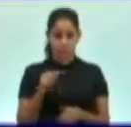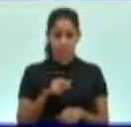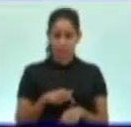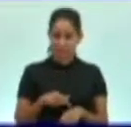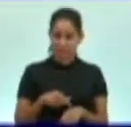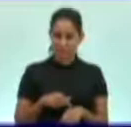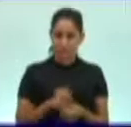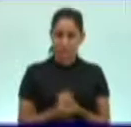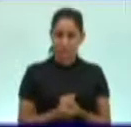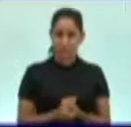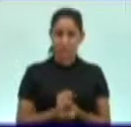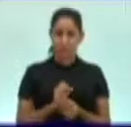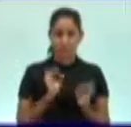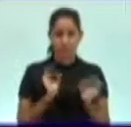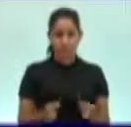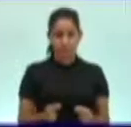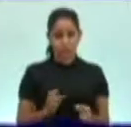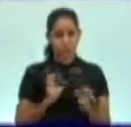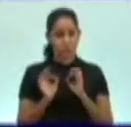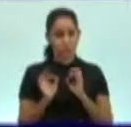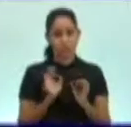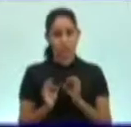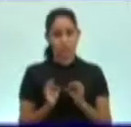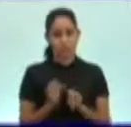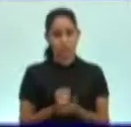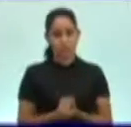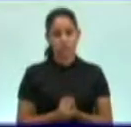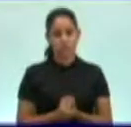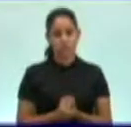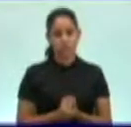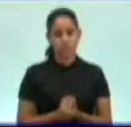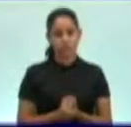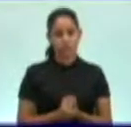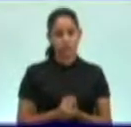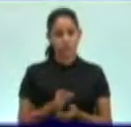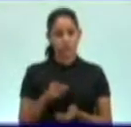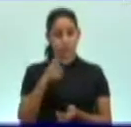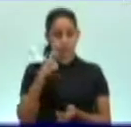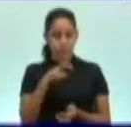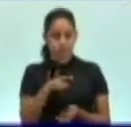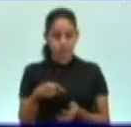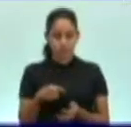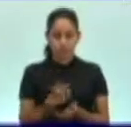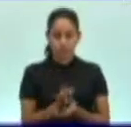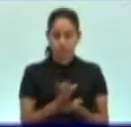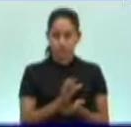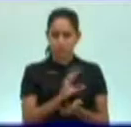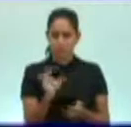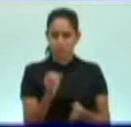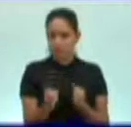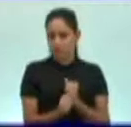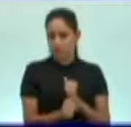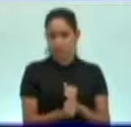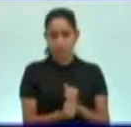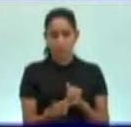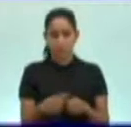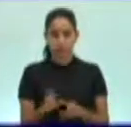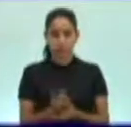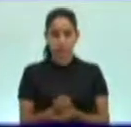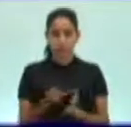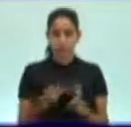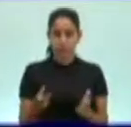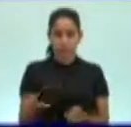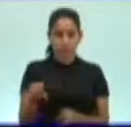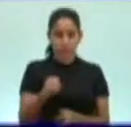momentos de bioseguridad, pues habrá que buscar en la institución la manera posible para que todos